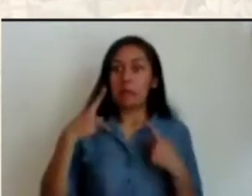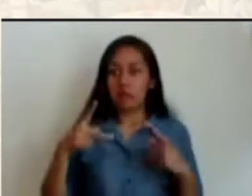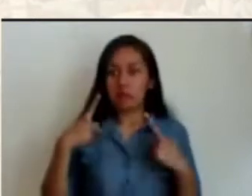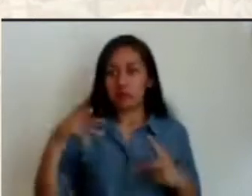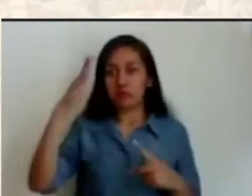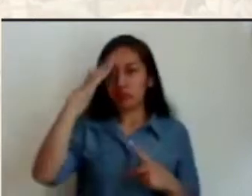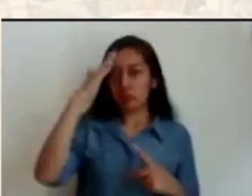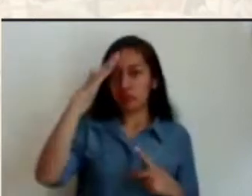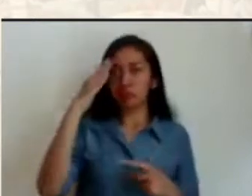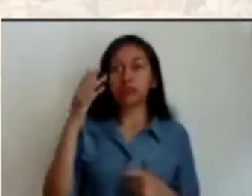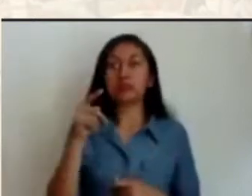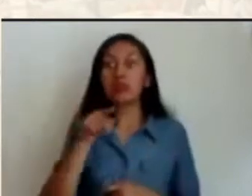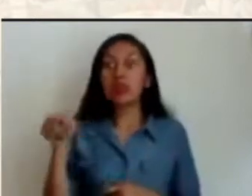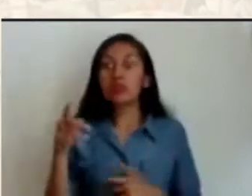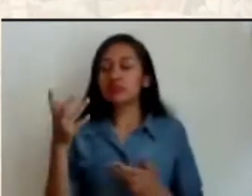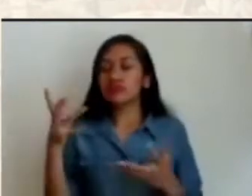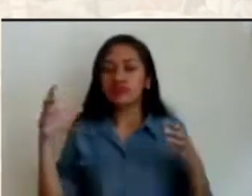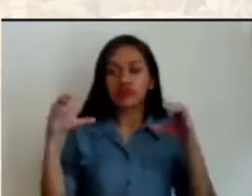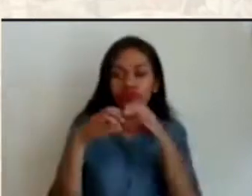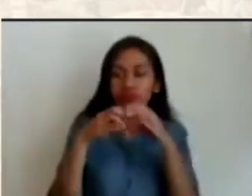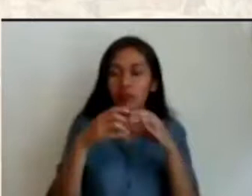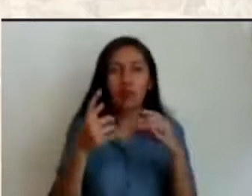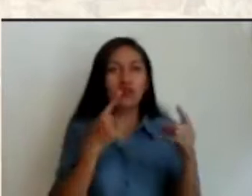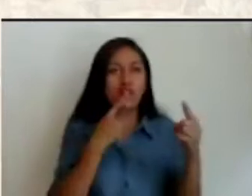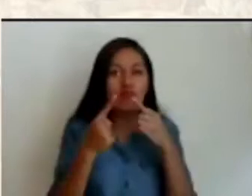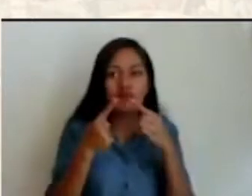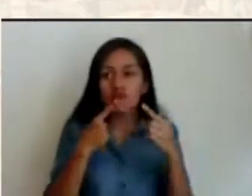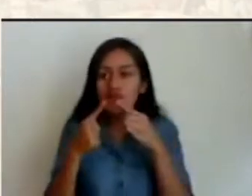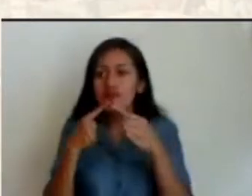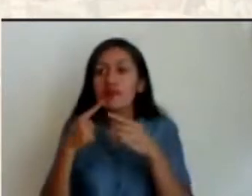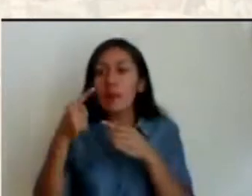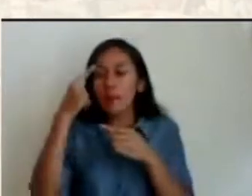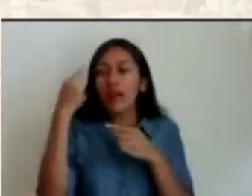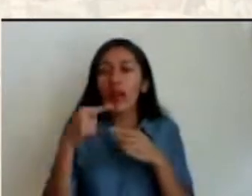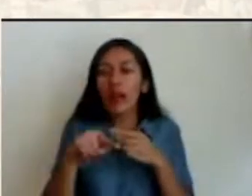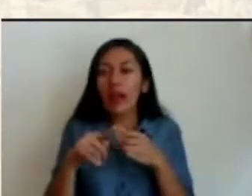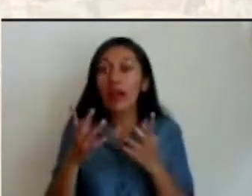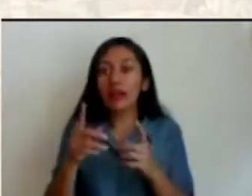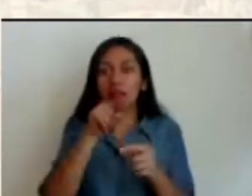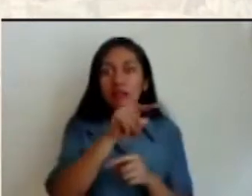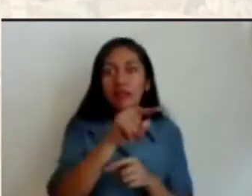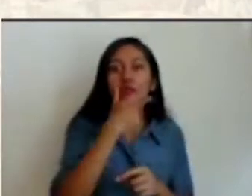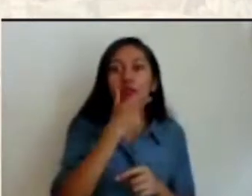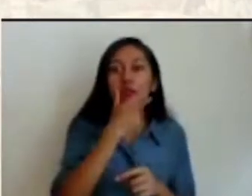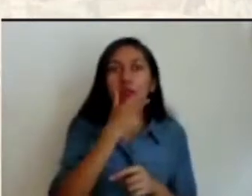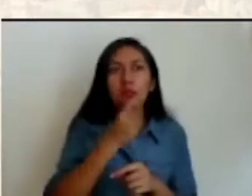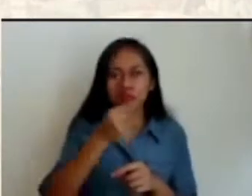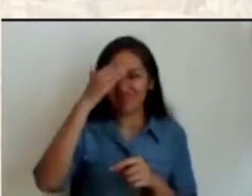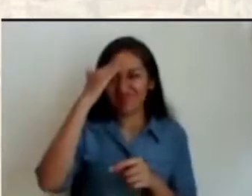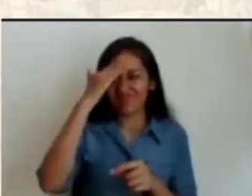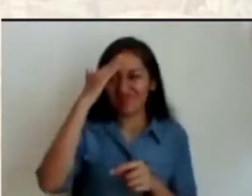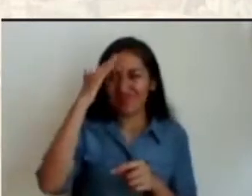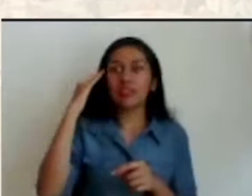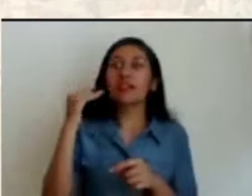era realmente un consejo, un gran consejo, en el que el duce era la cabeza, era representativo,